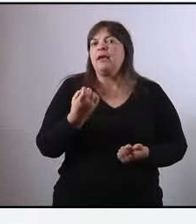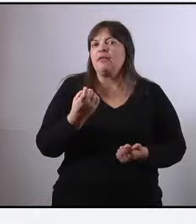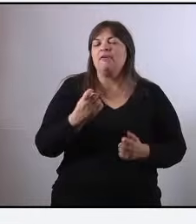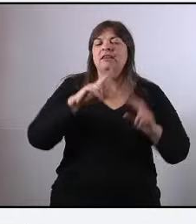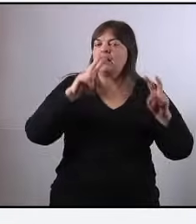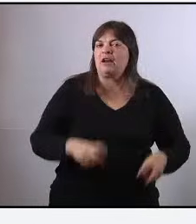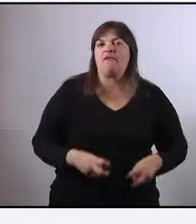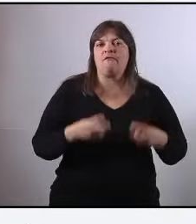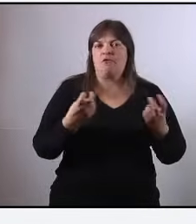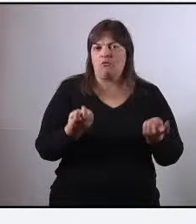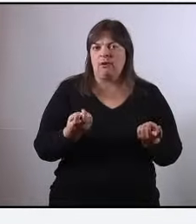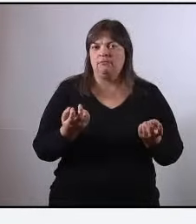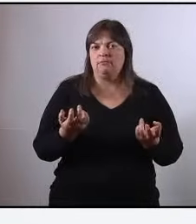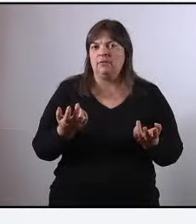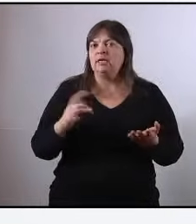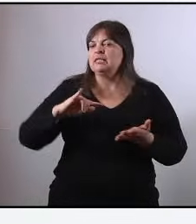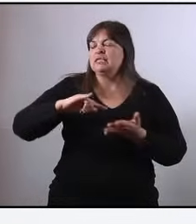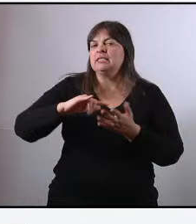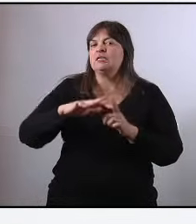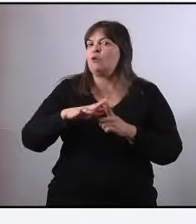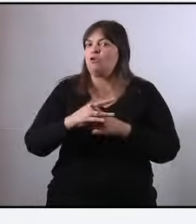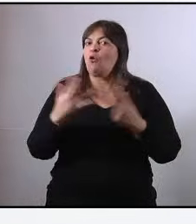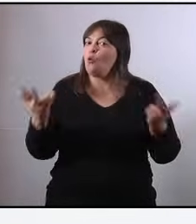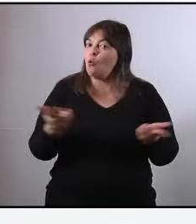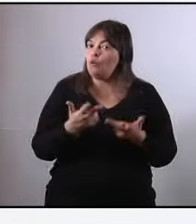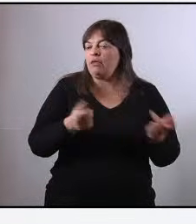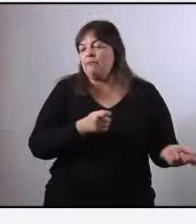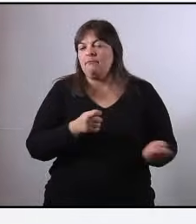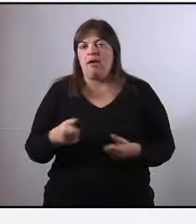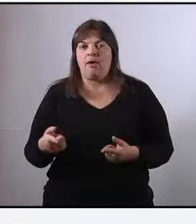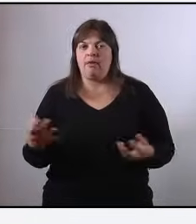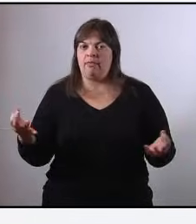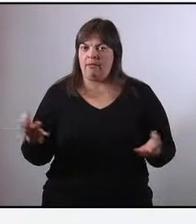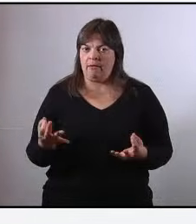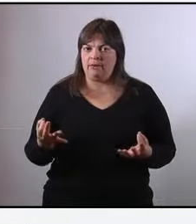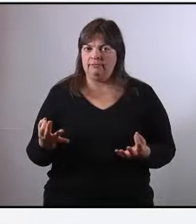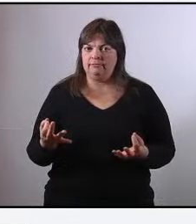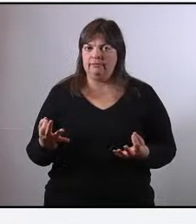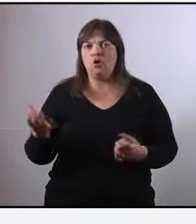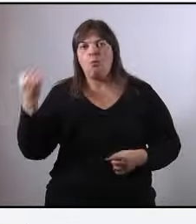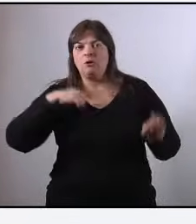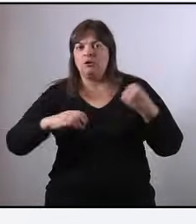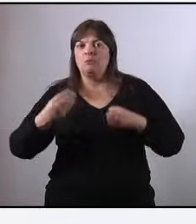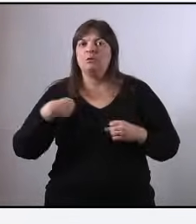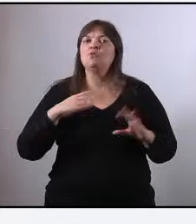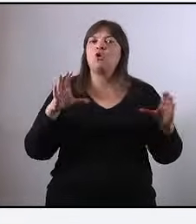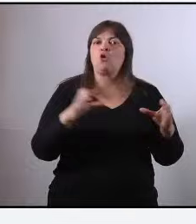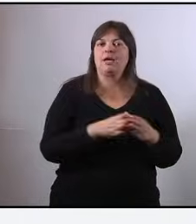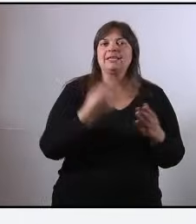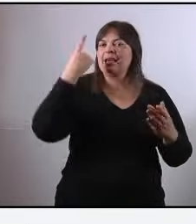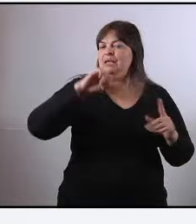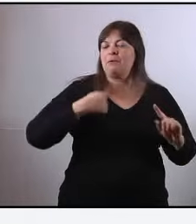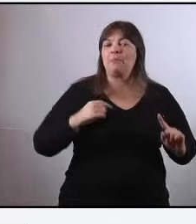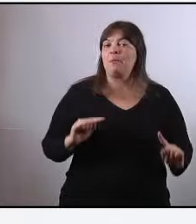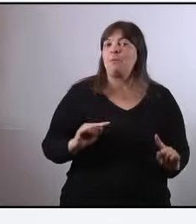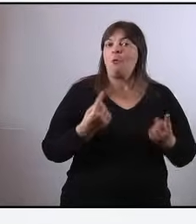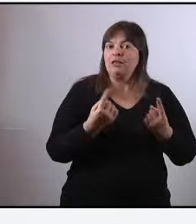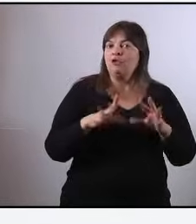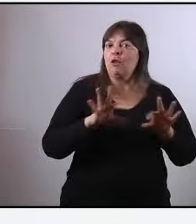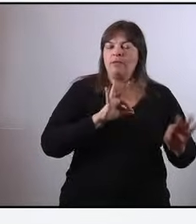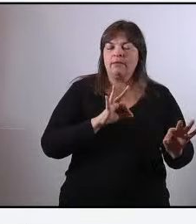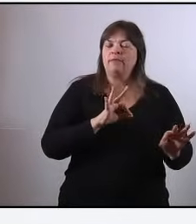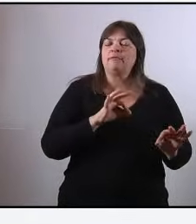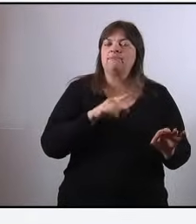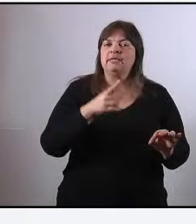reformas. La situación de urgencia precisa esta actuación y, repito, la orquesta lo sabe desde un primer momento, no van